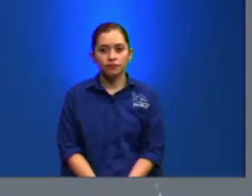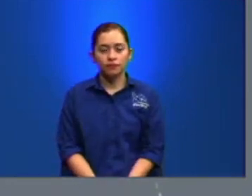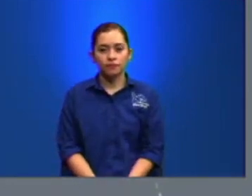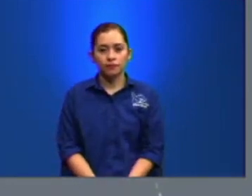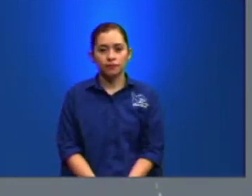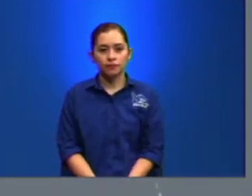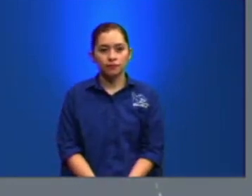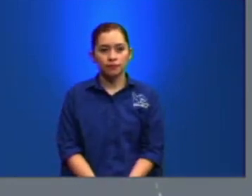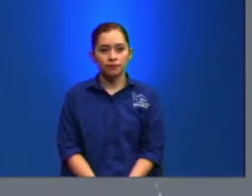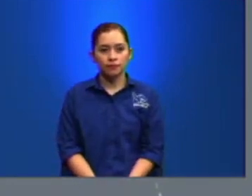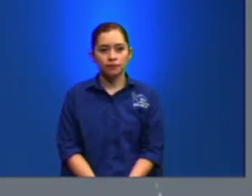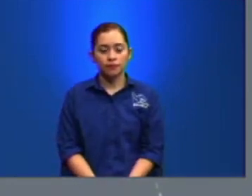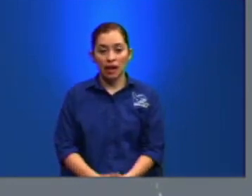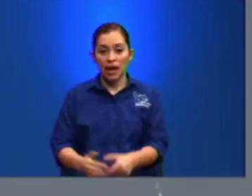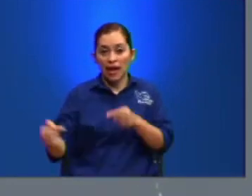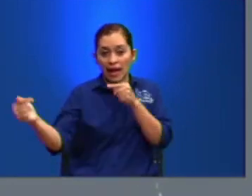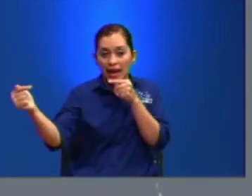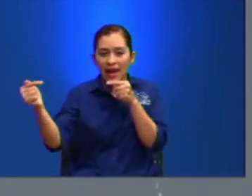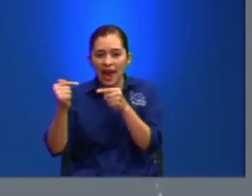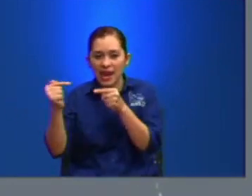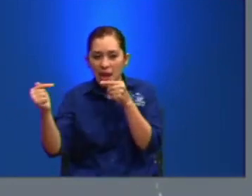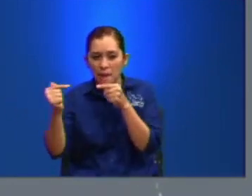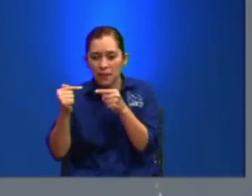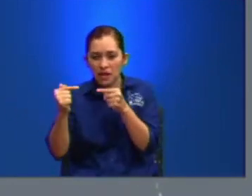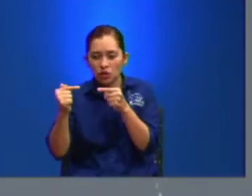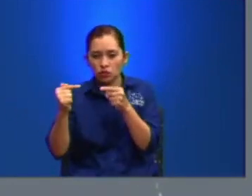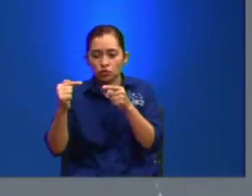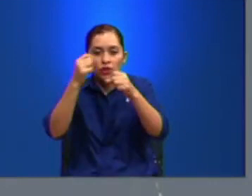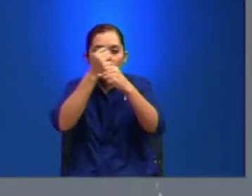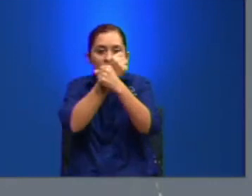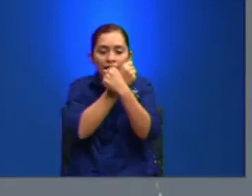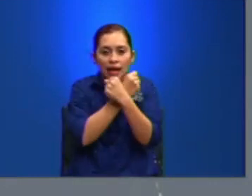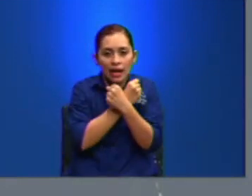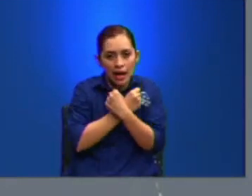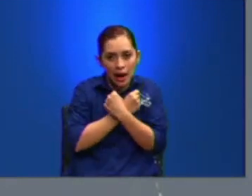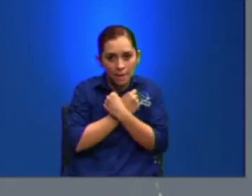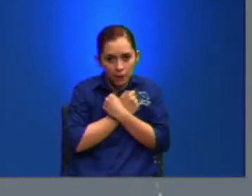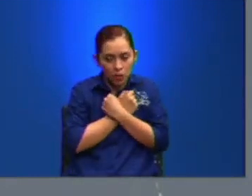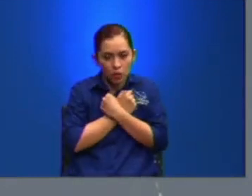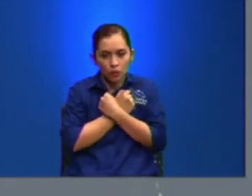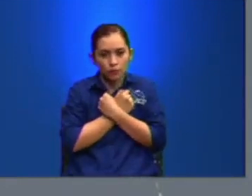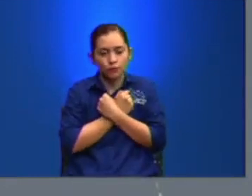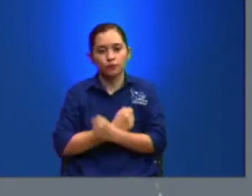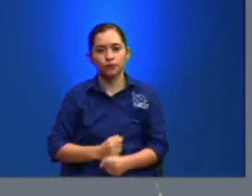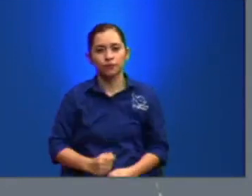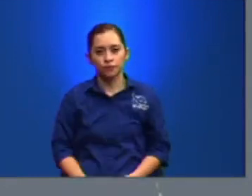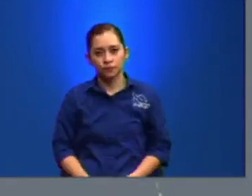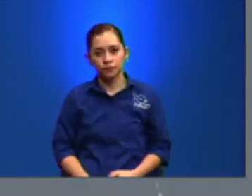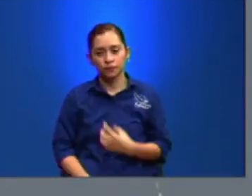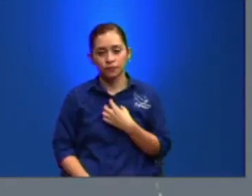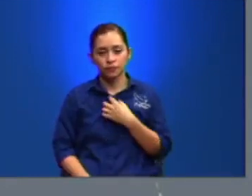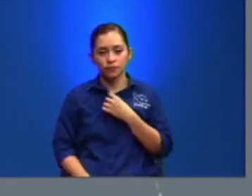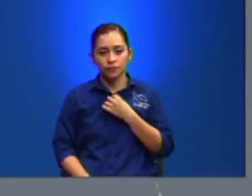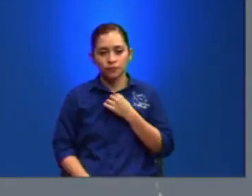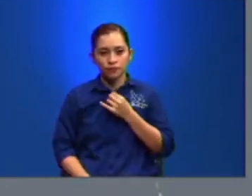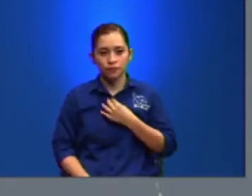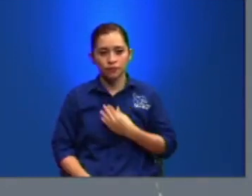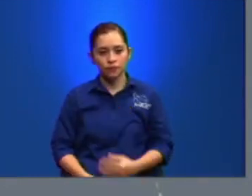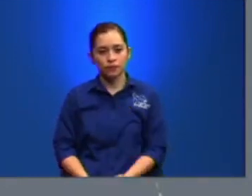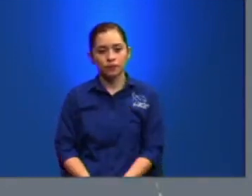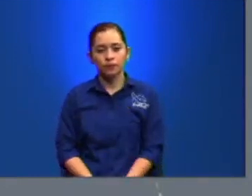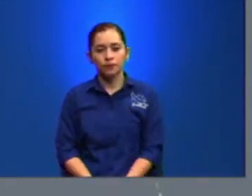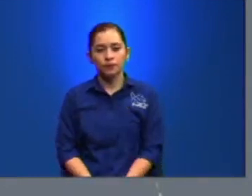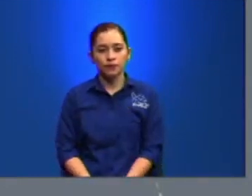pequeñitos sino digamos le aquí al amanecer si me puede traer unos lentes de los que encuentre ahí en un escritorio